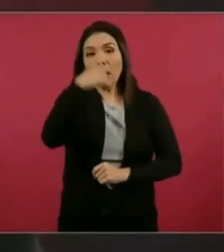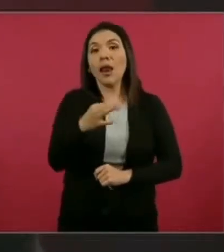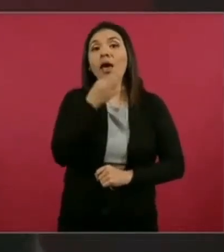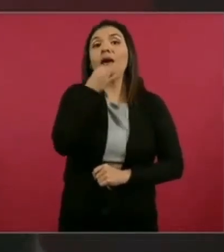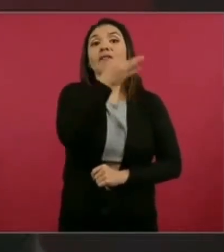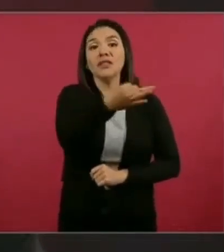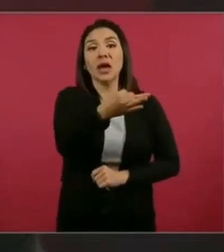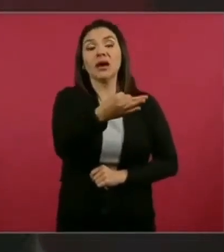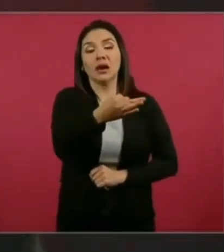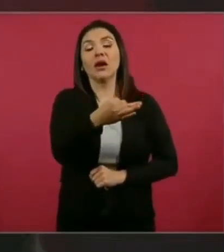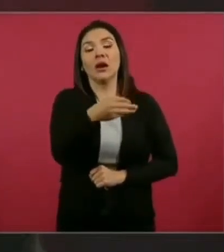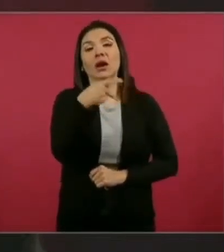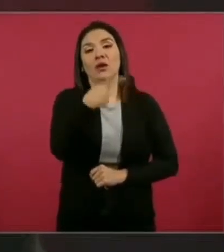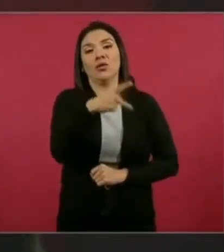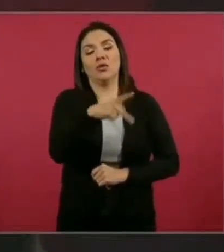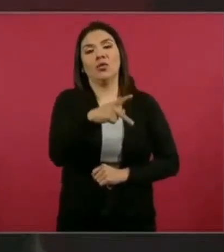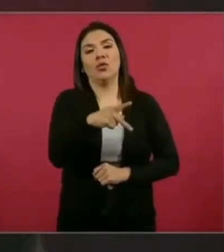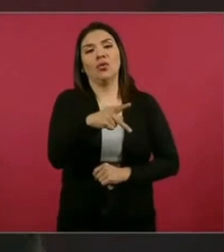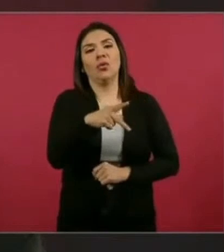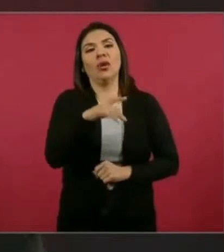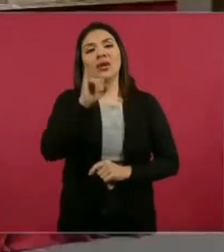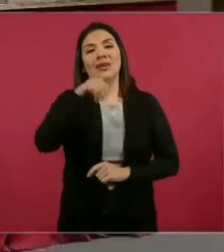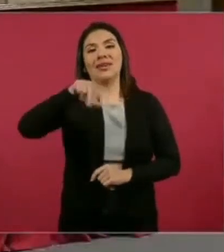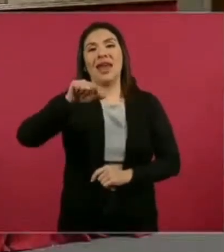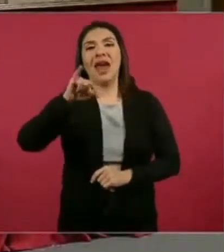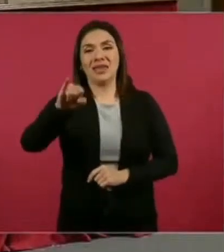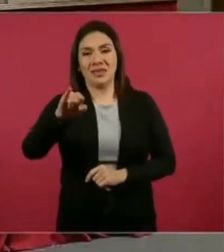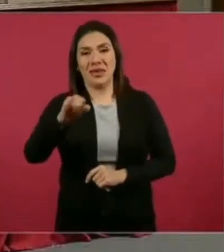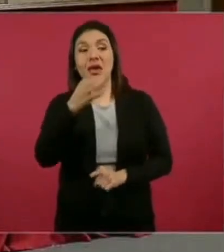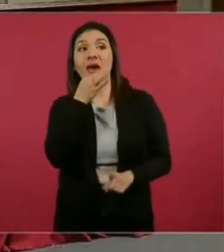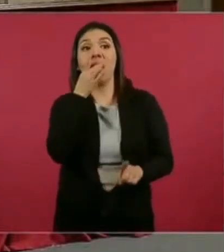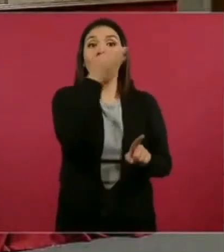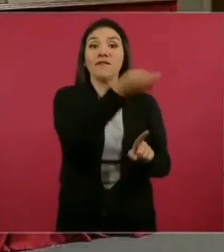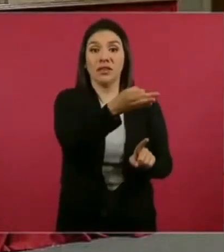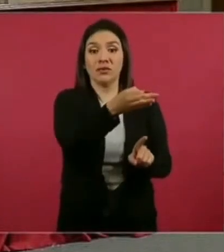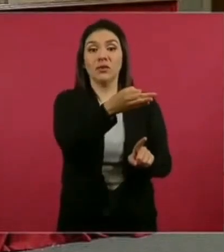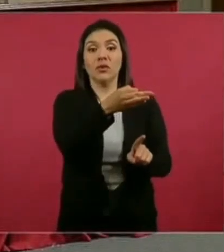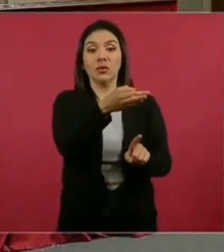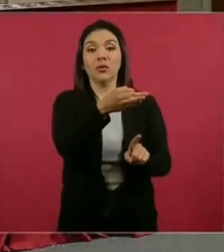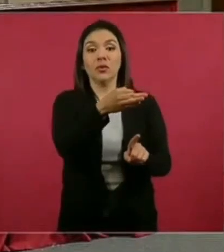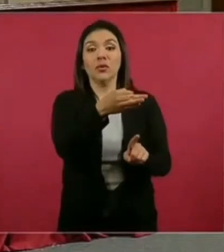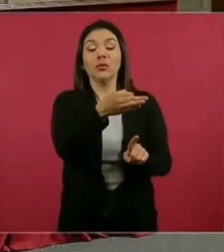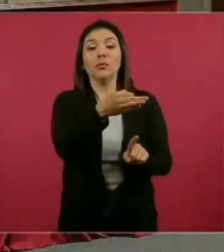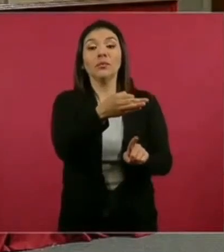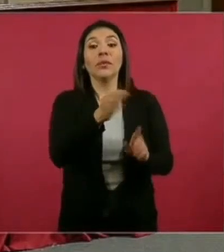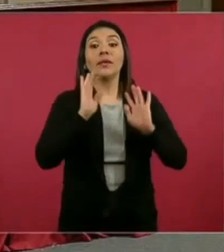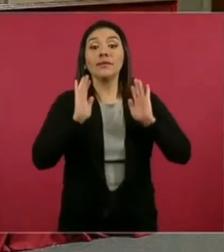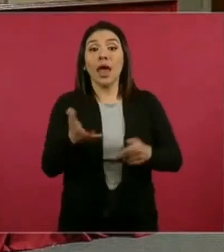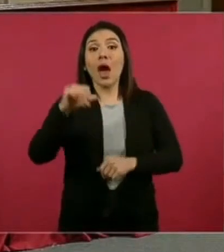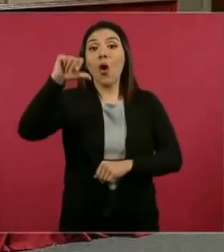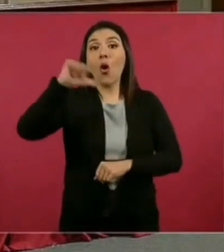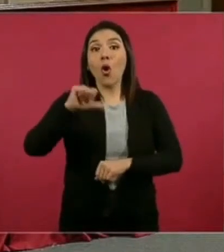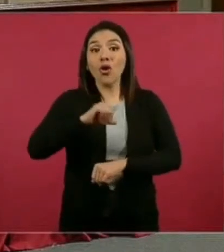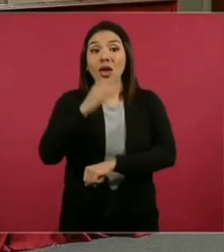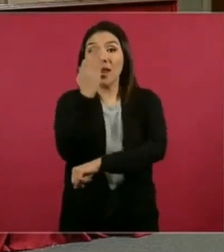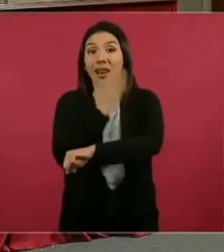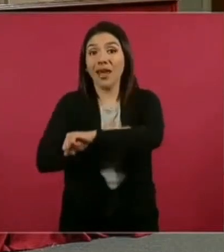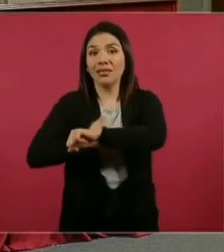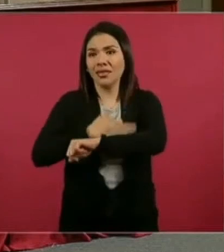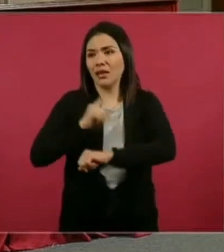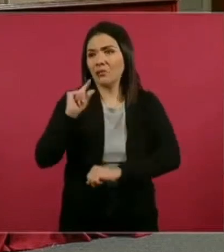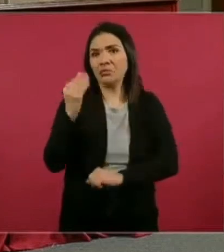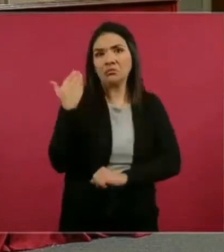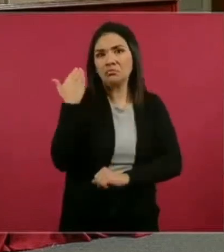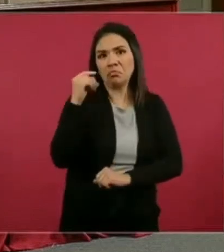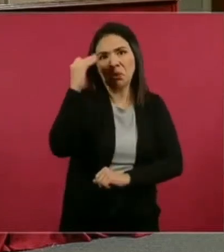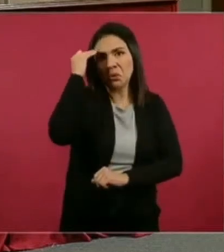Nacional de Acceso a la Información y Transparencia, al INAI, de tal manera que hoy por la tarde, hace